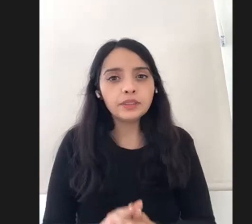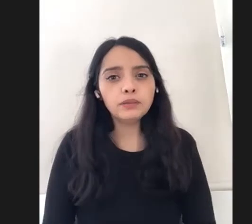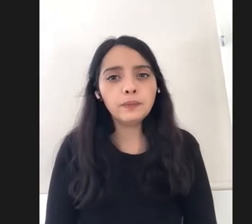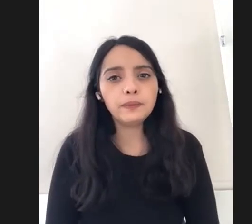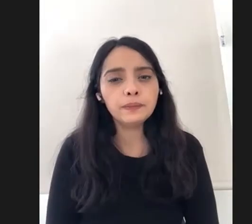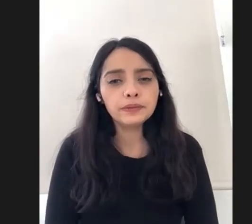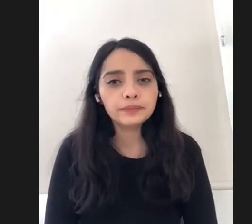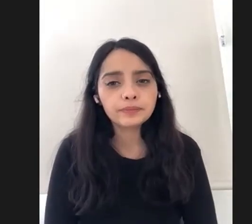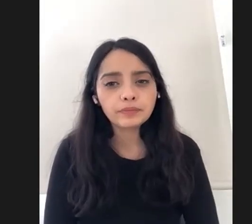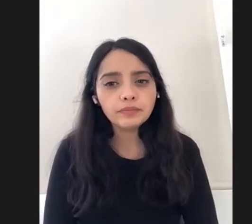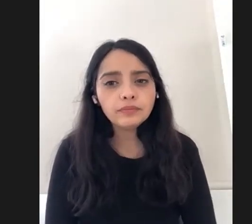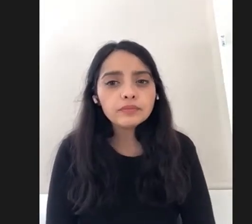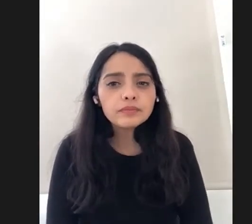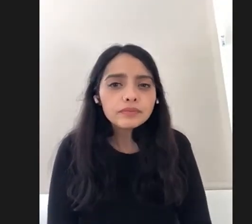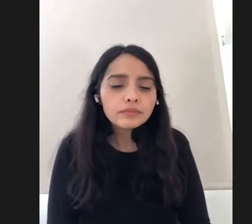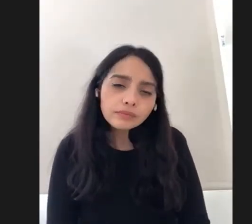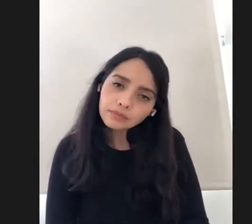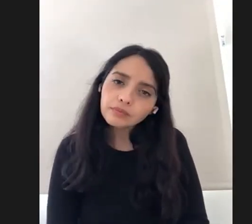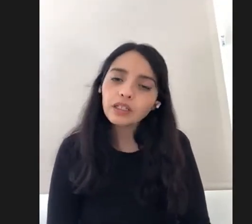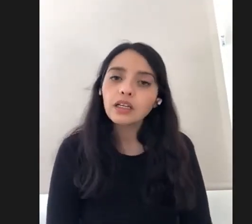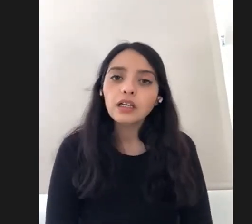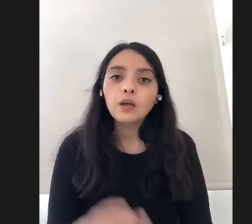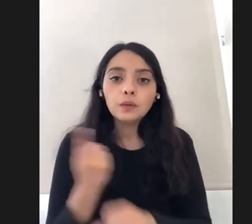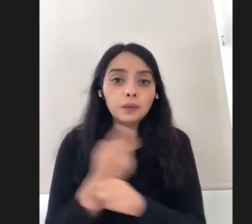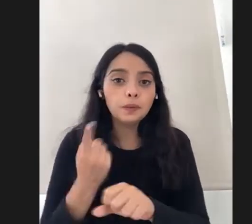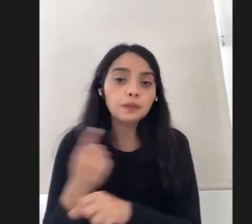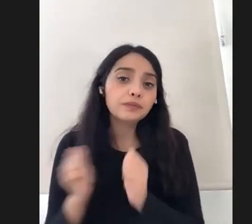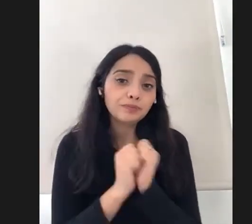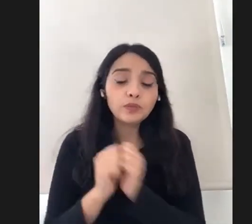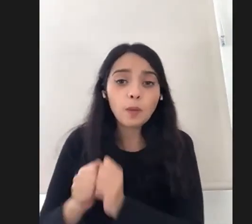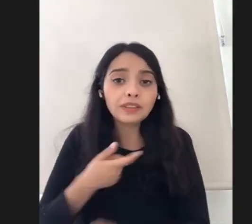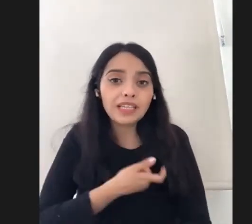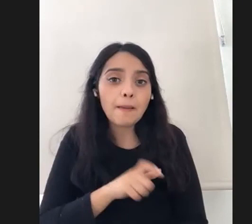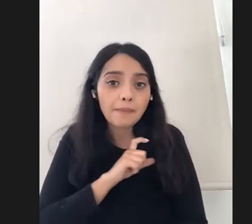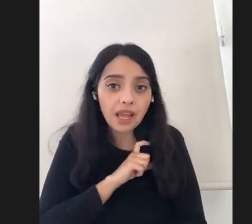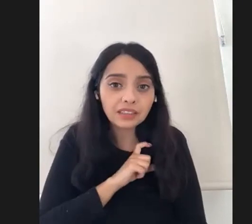y lo he hablado con muchos otros colegas acá, en España, en Portugal también,